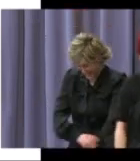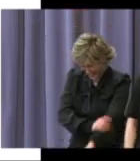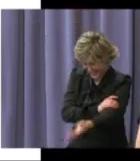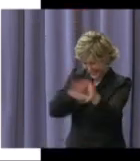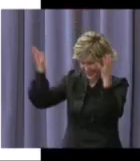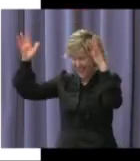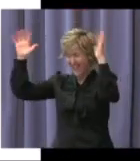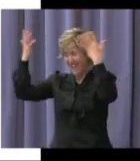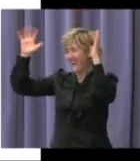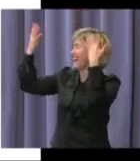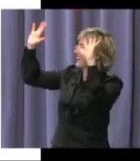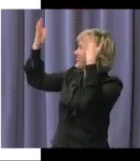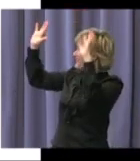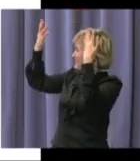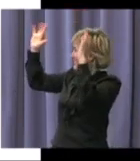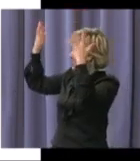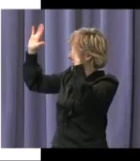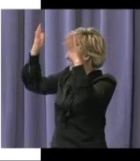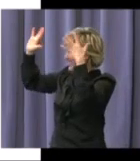Entonces, yo... O